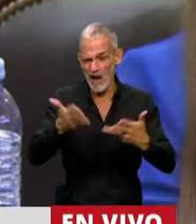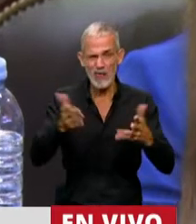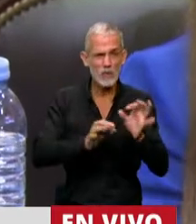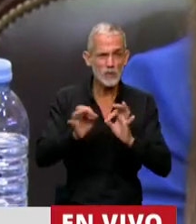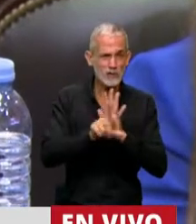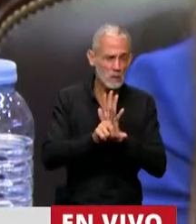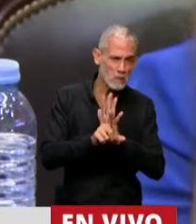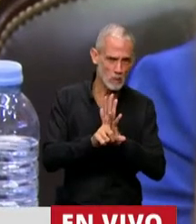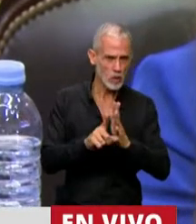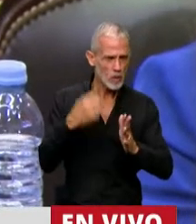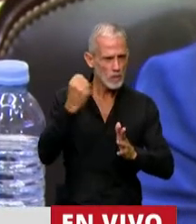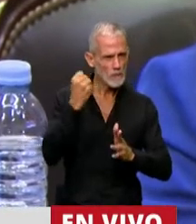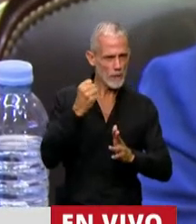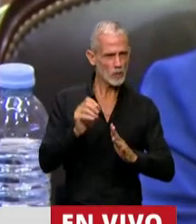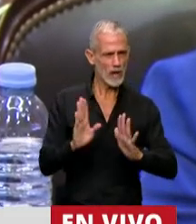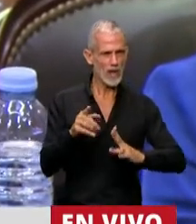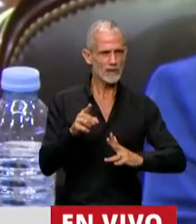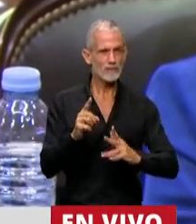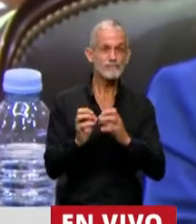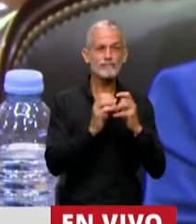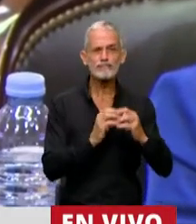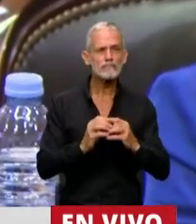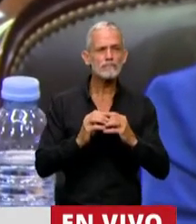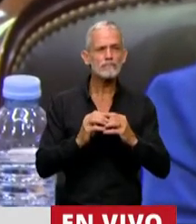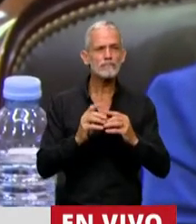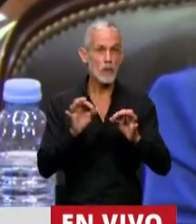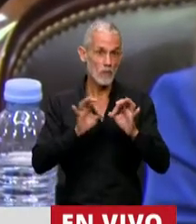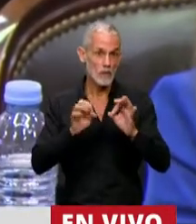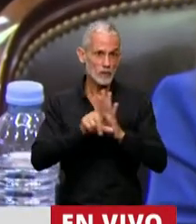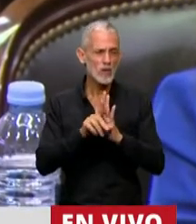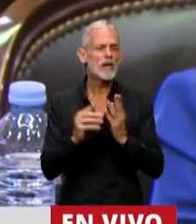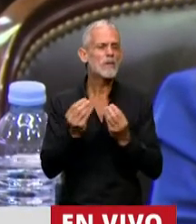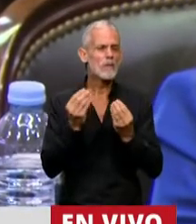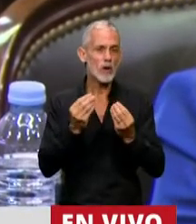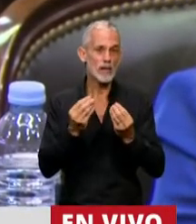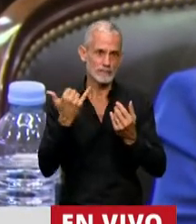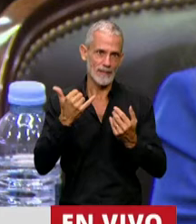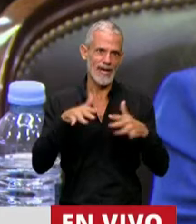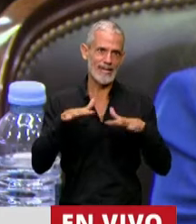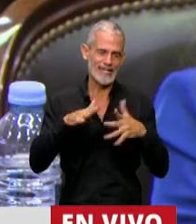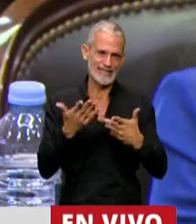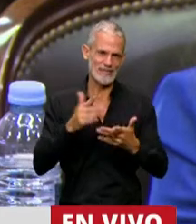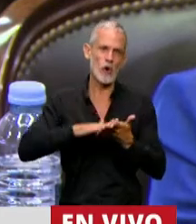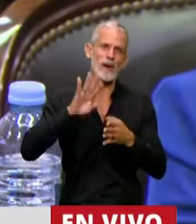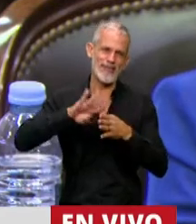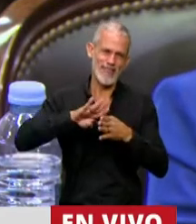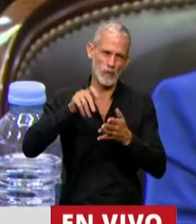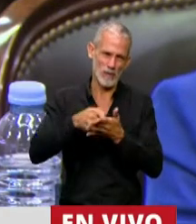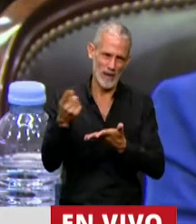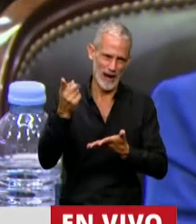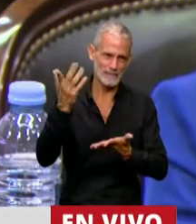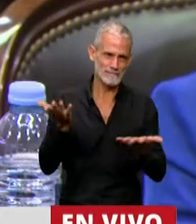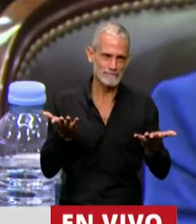relevante. Y estamos discutiendo este proyecto en el marco de una crisis de deuda,